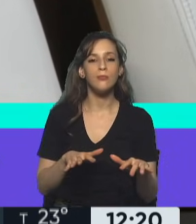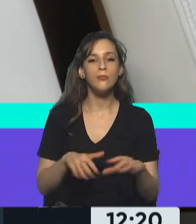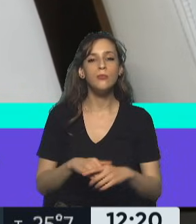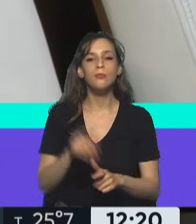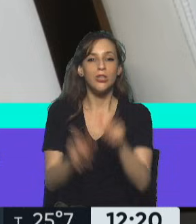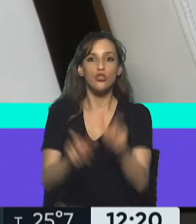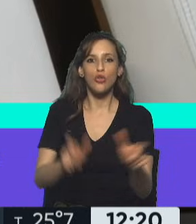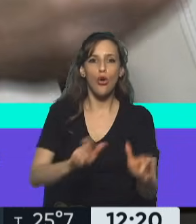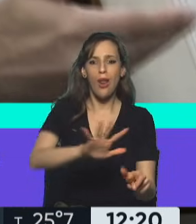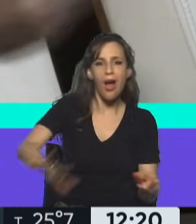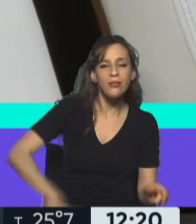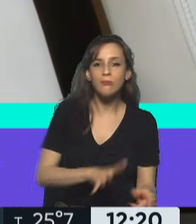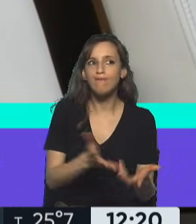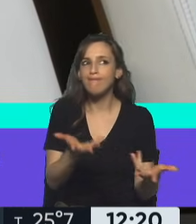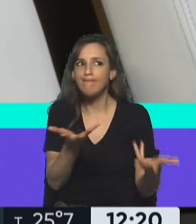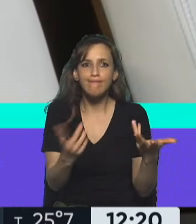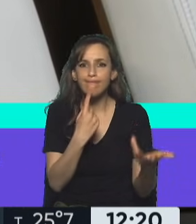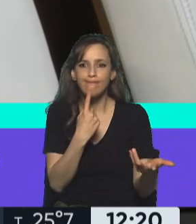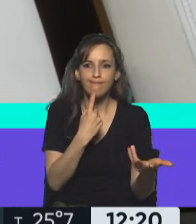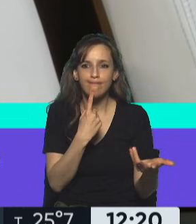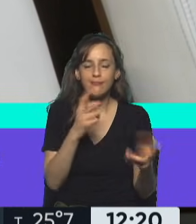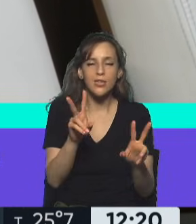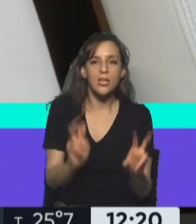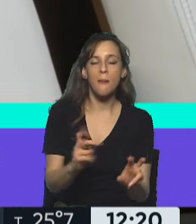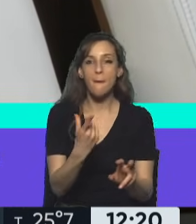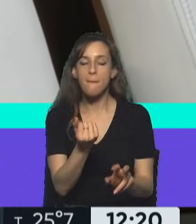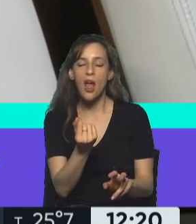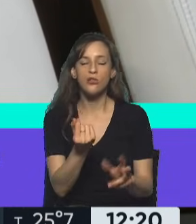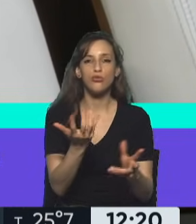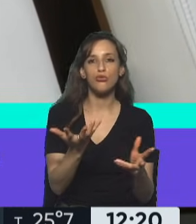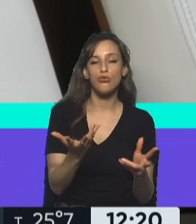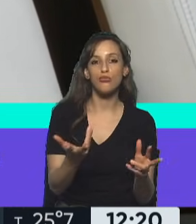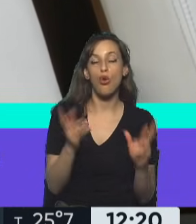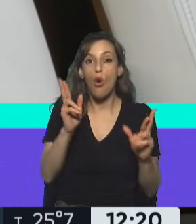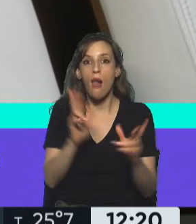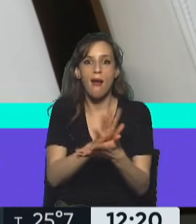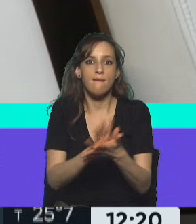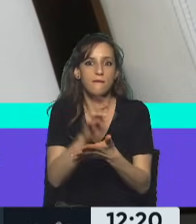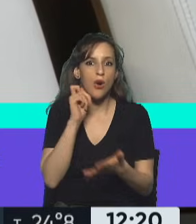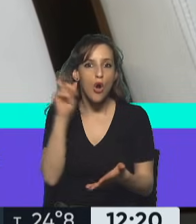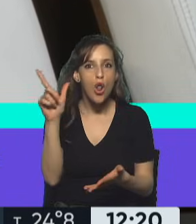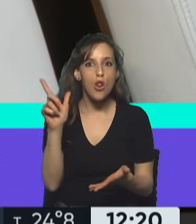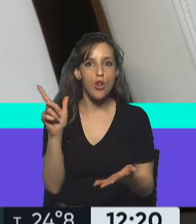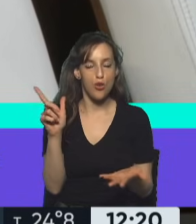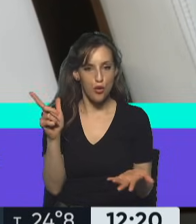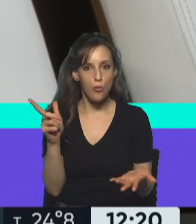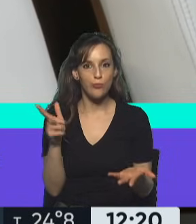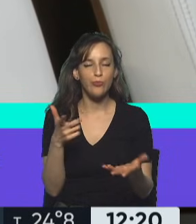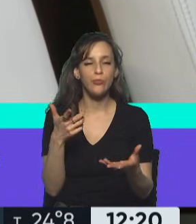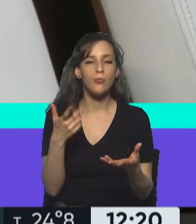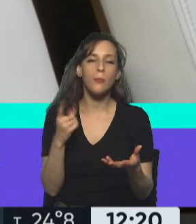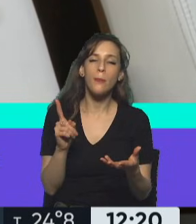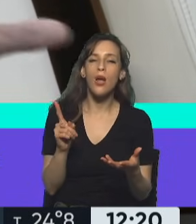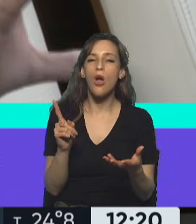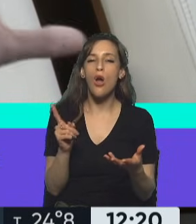una incertidumbre total, se intentan estos controles de precios, todos esperan que salgan bien. ¿Hay diálogo? ¿Hay algún tipo de diálogo? No